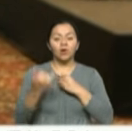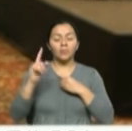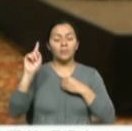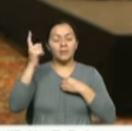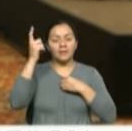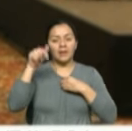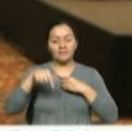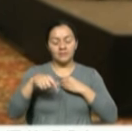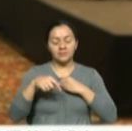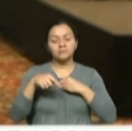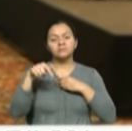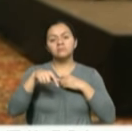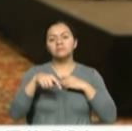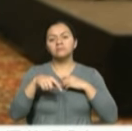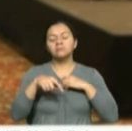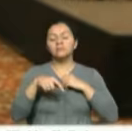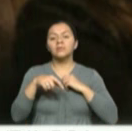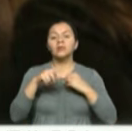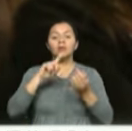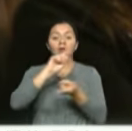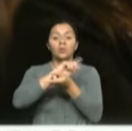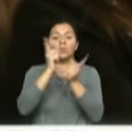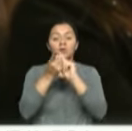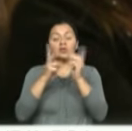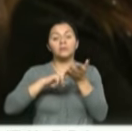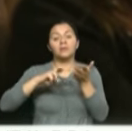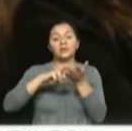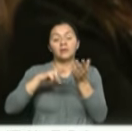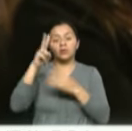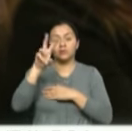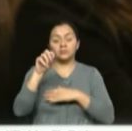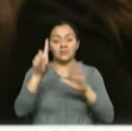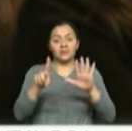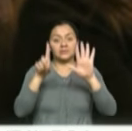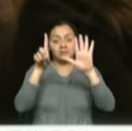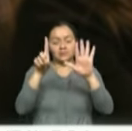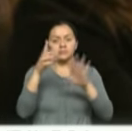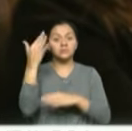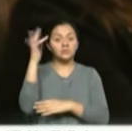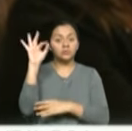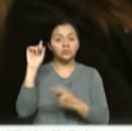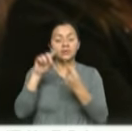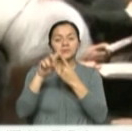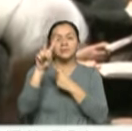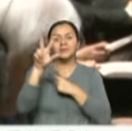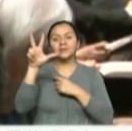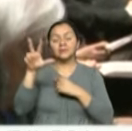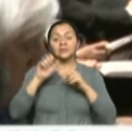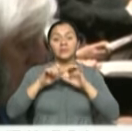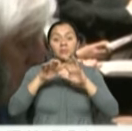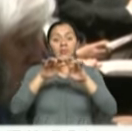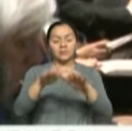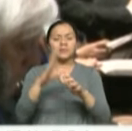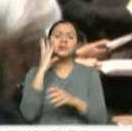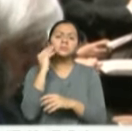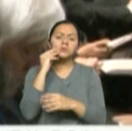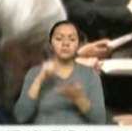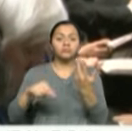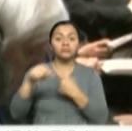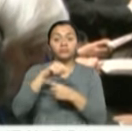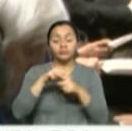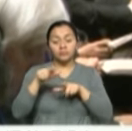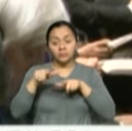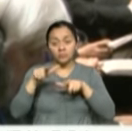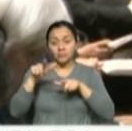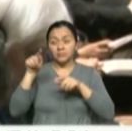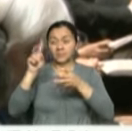se desarrolla el Encuentro Minero Ecuador 2016. Del 19 al 23 de septiembre, más de 200 expertos del sector se reunirán con